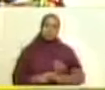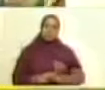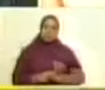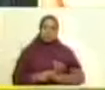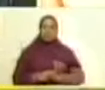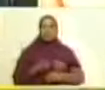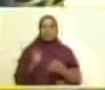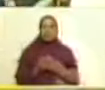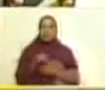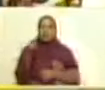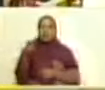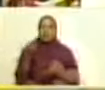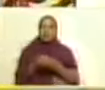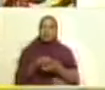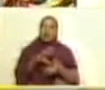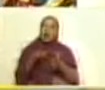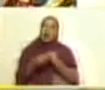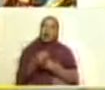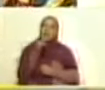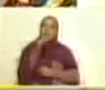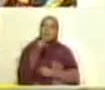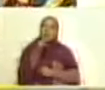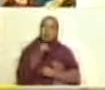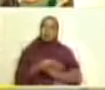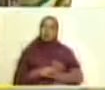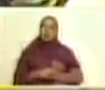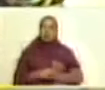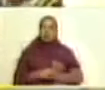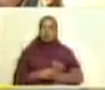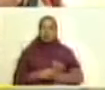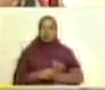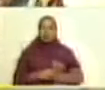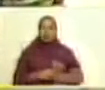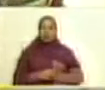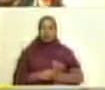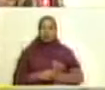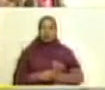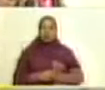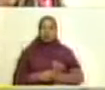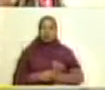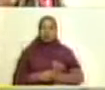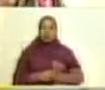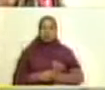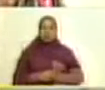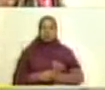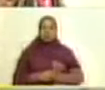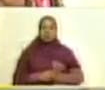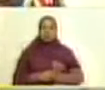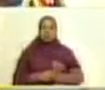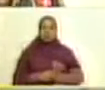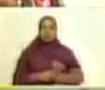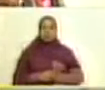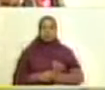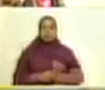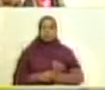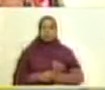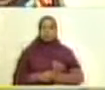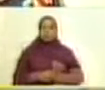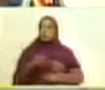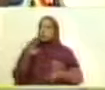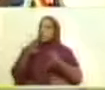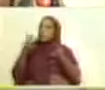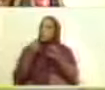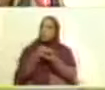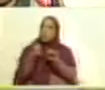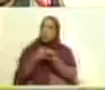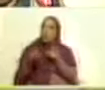mío, arracandito, pues, la revisión de estos métodos, el tema de